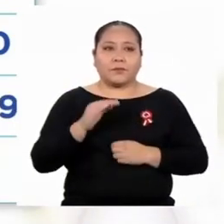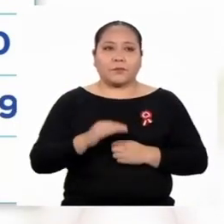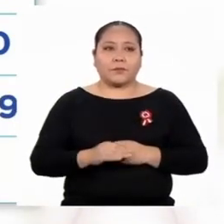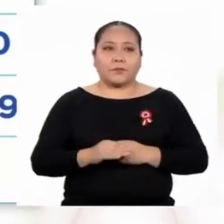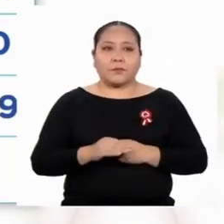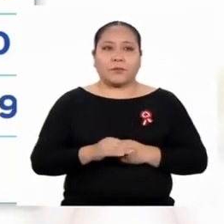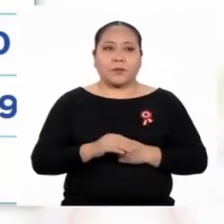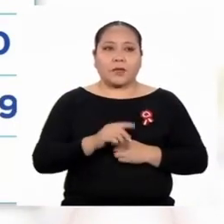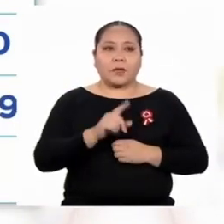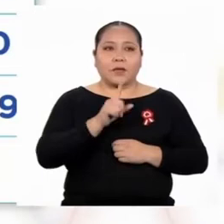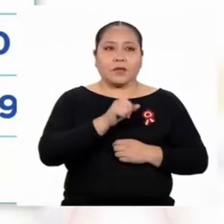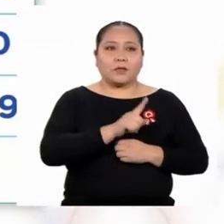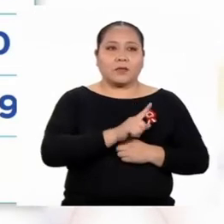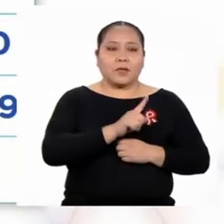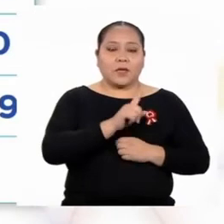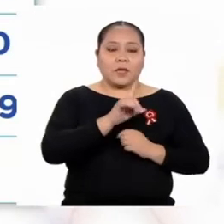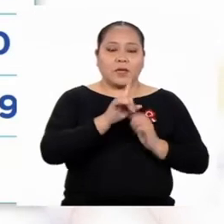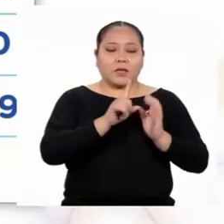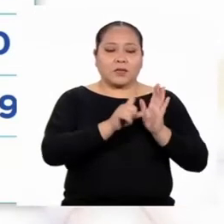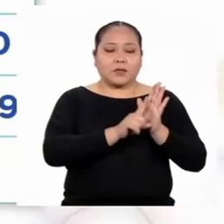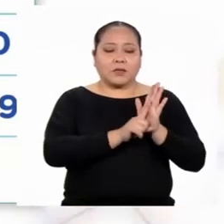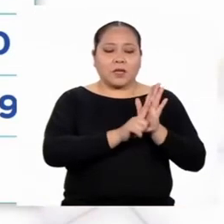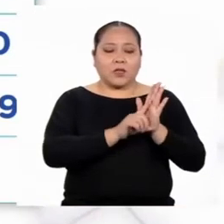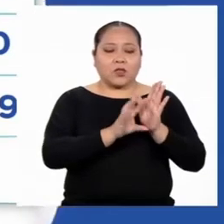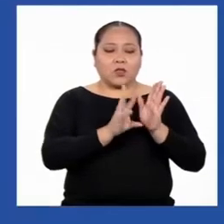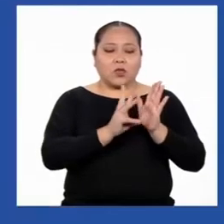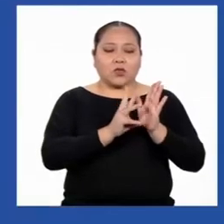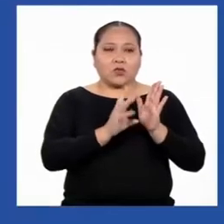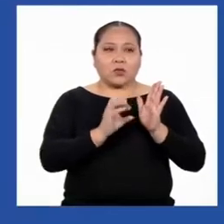desde 160 a más.